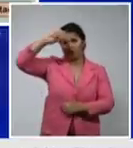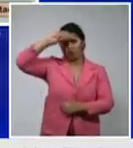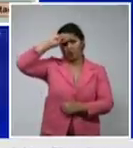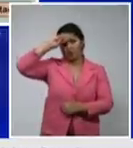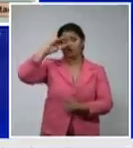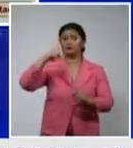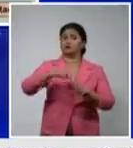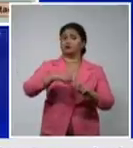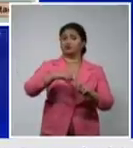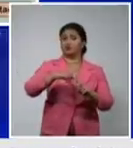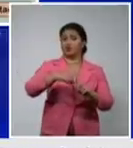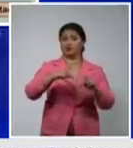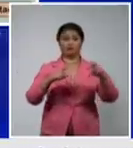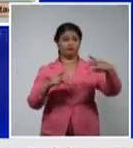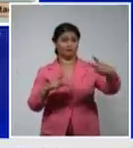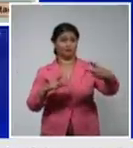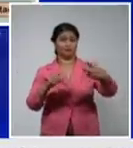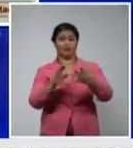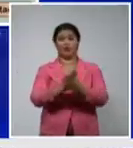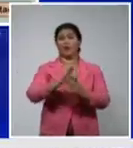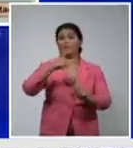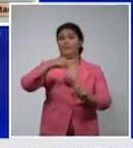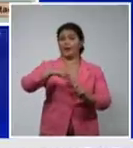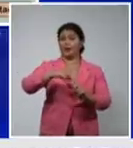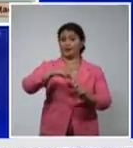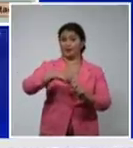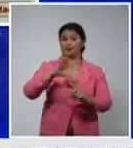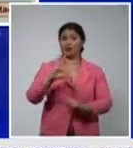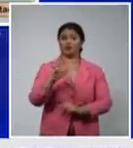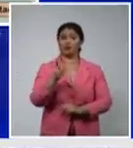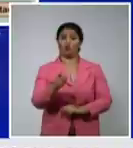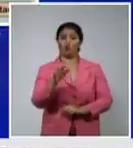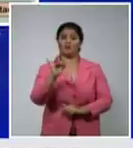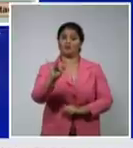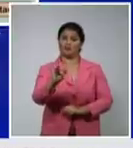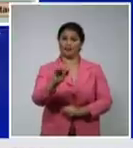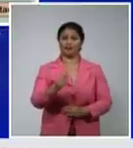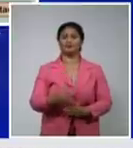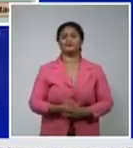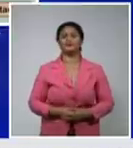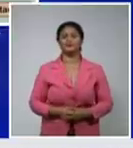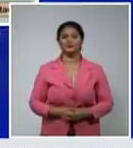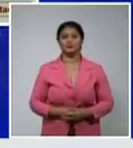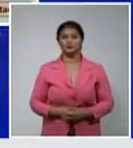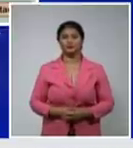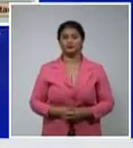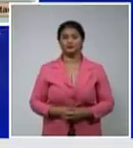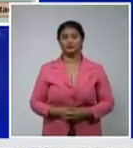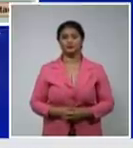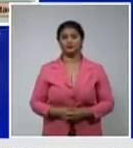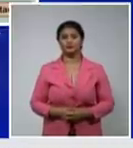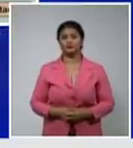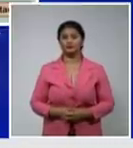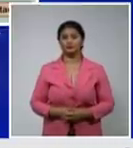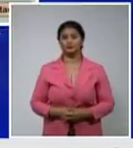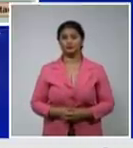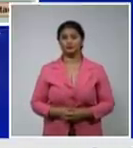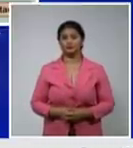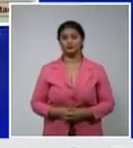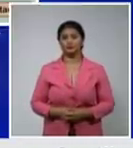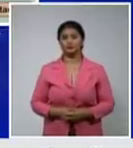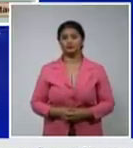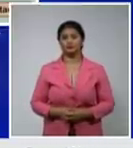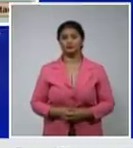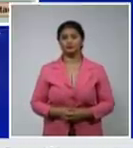Tunas y Matanzas 8,7 por 100.000 habitantes. Cuba, como se puede ver en el gráfico,